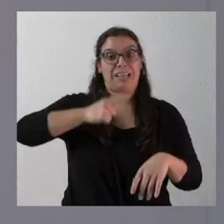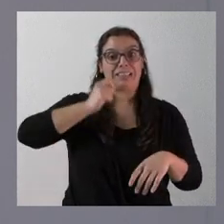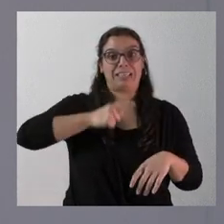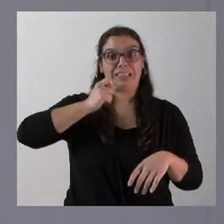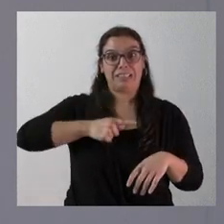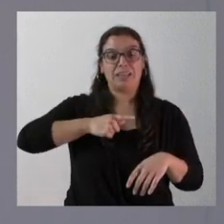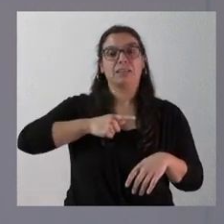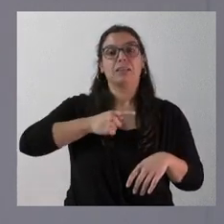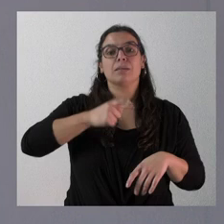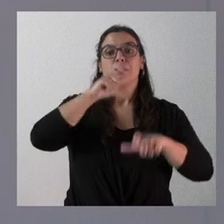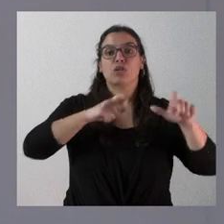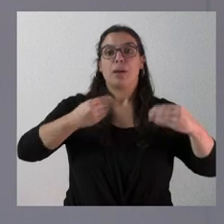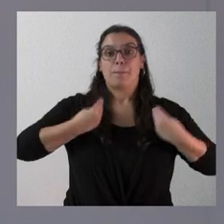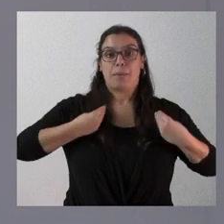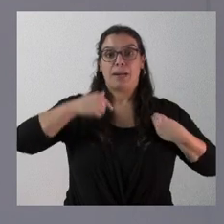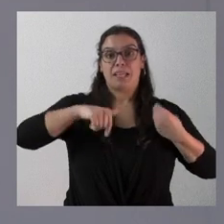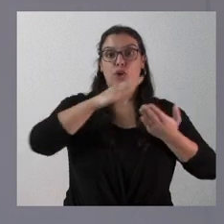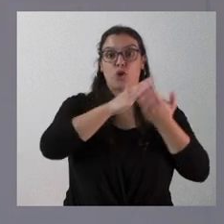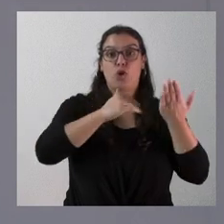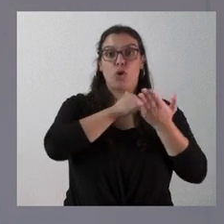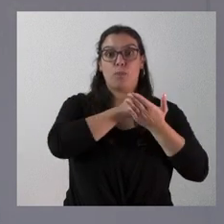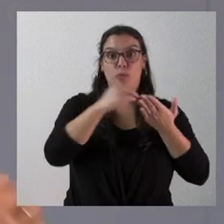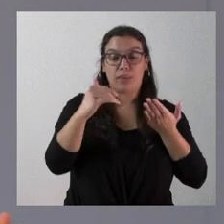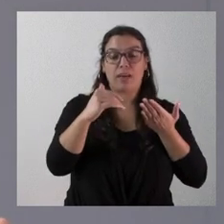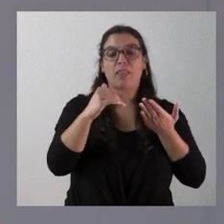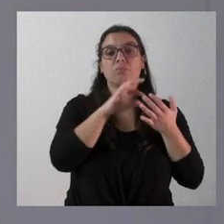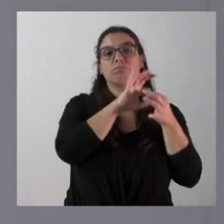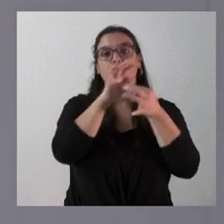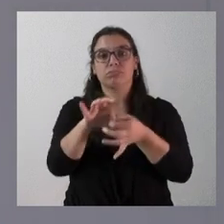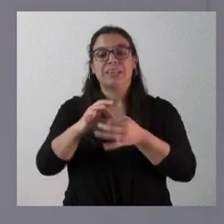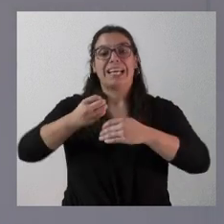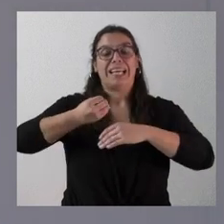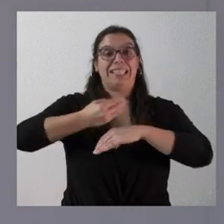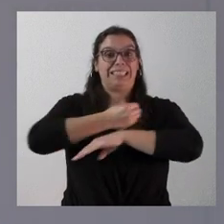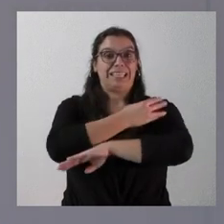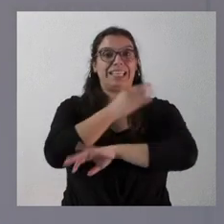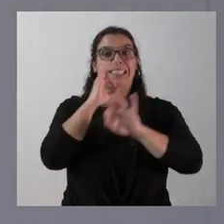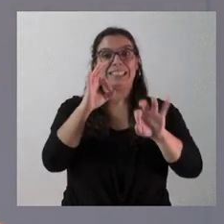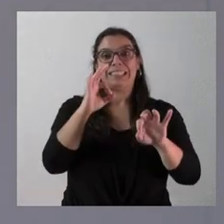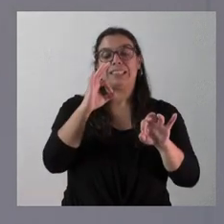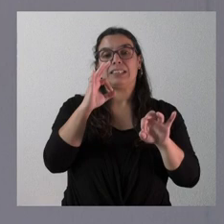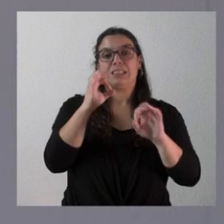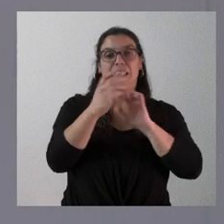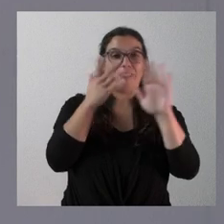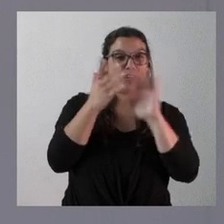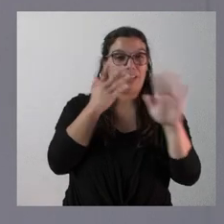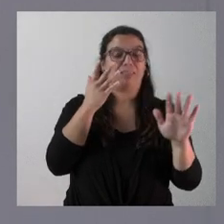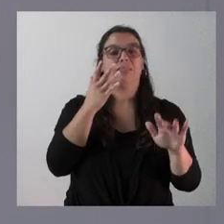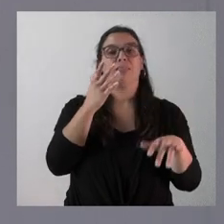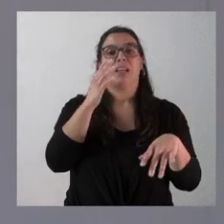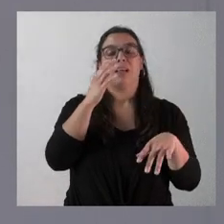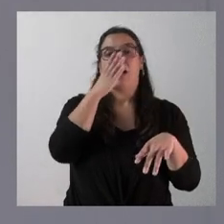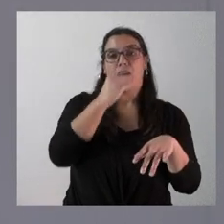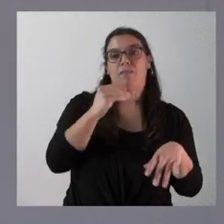residentes en nuestra comunidad Autónoma en lo que tiene que ver con los trenes de altas prestaciones saben